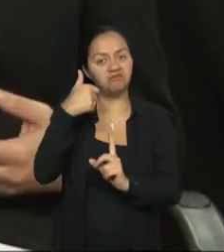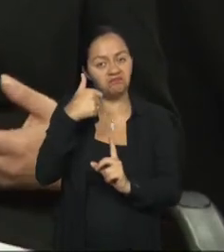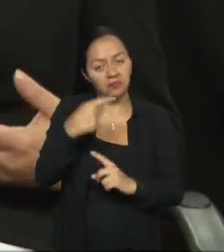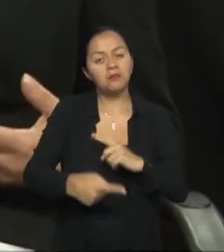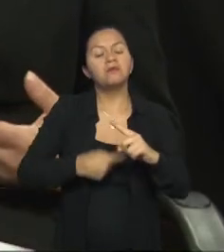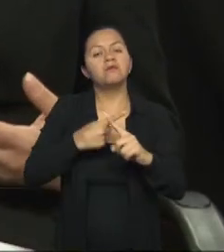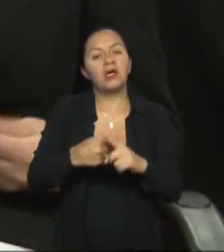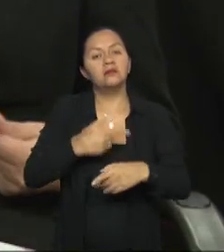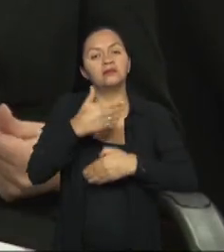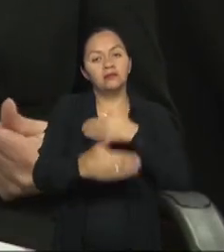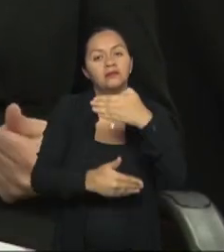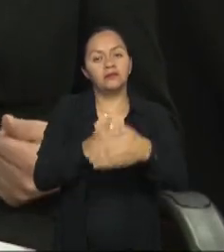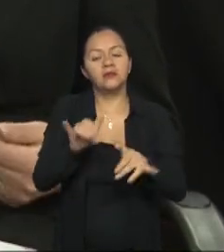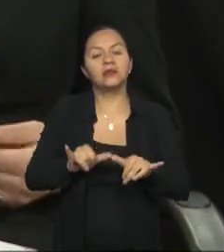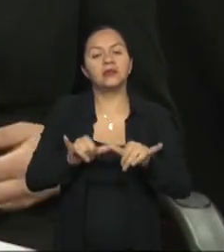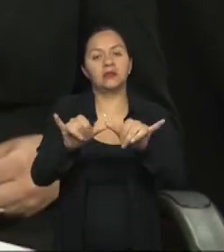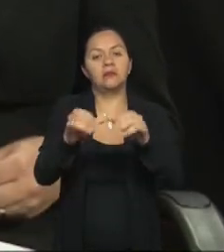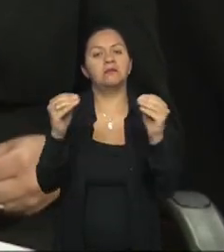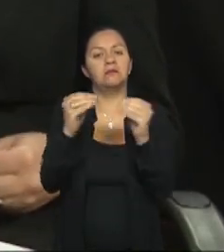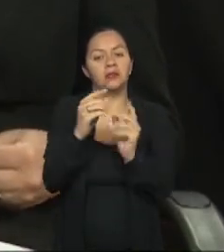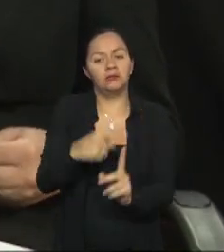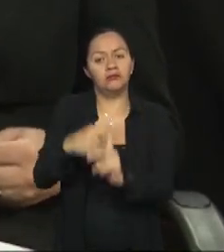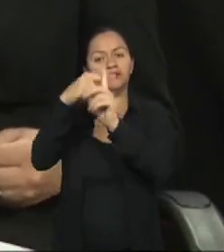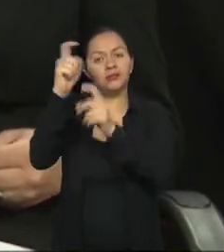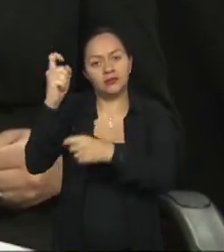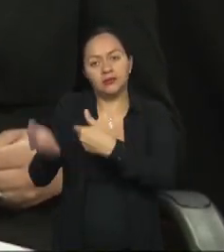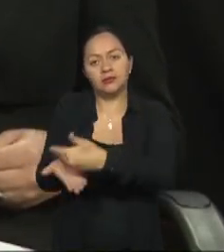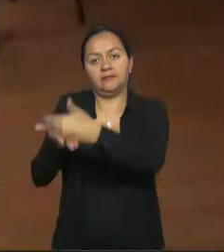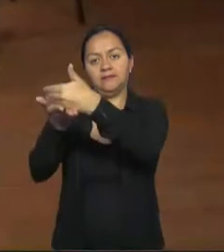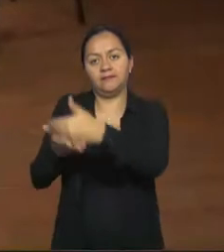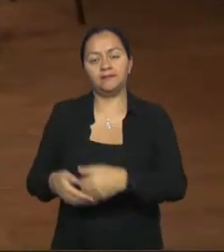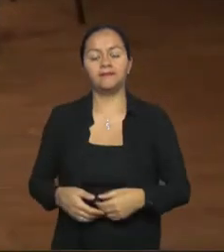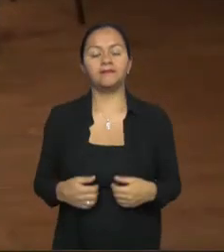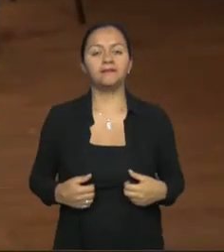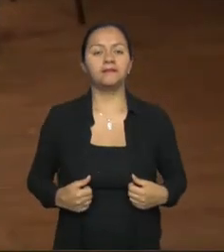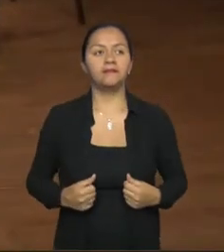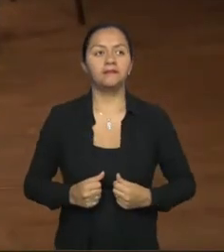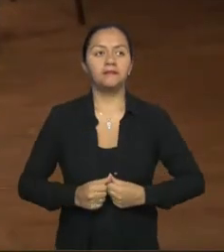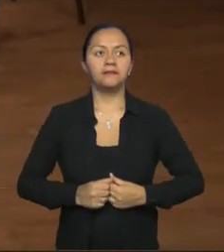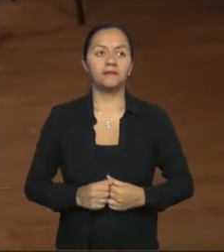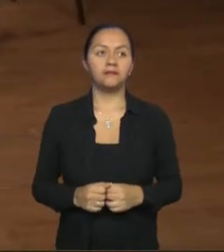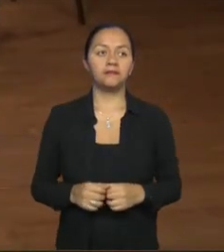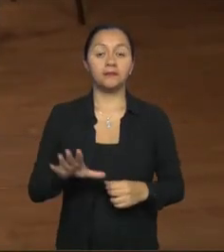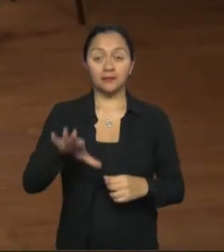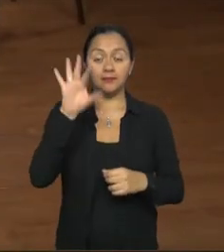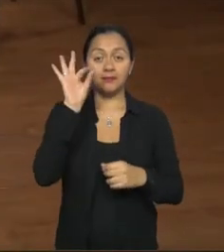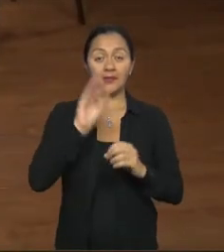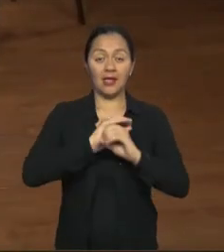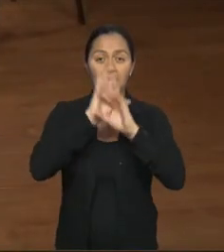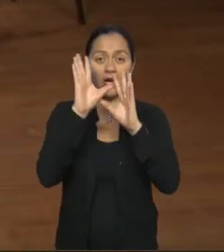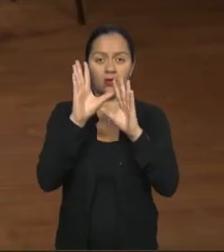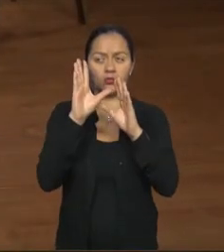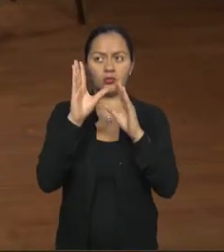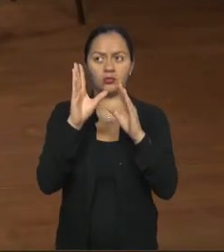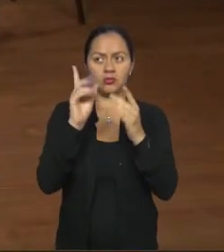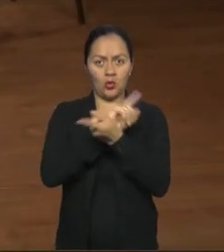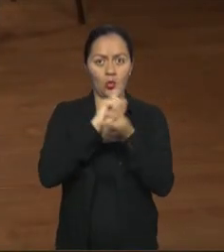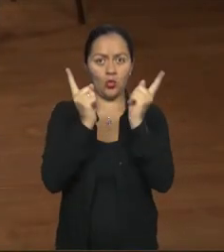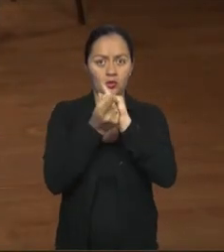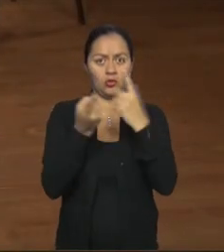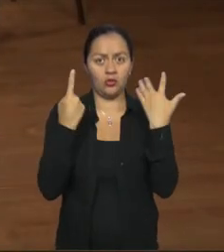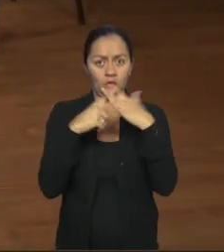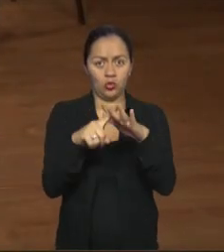que debería seguir siendo enriquecida en cada uno de los países. Denotamos que es un encuentro muy inclusivo.